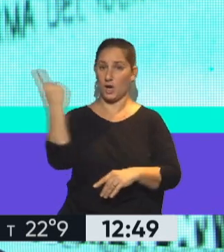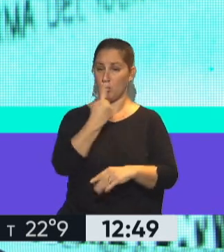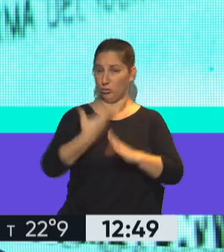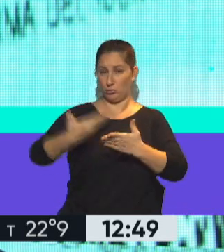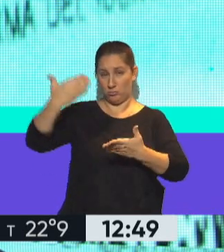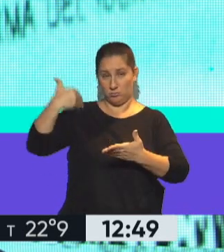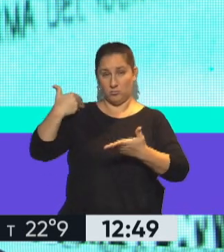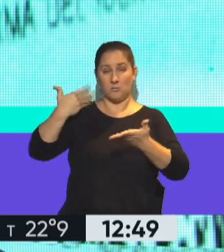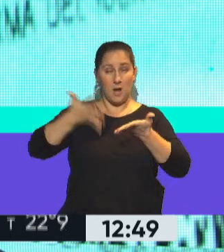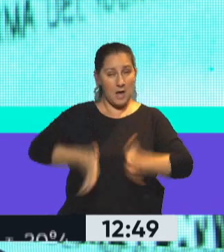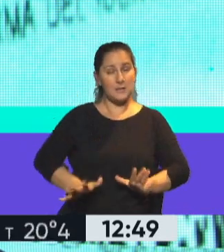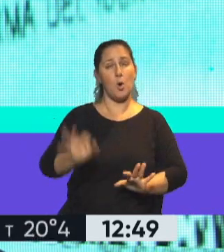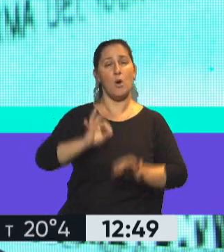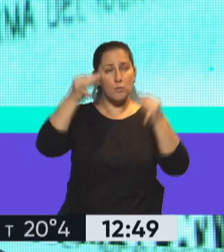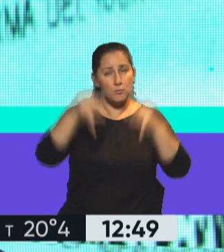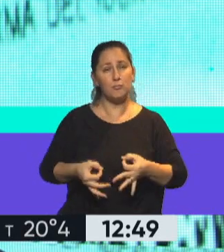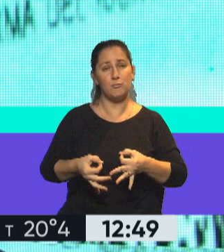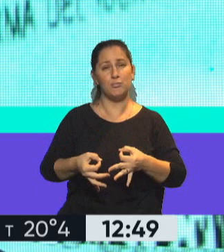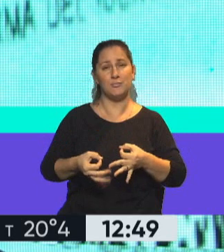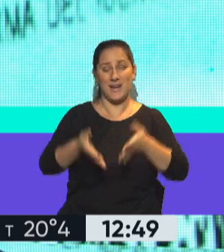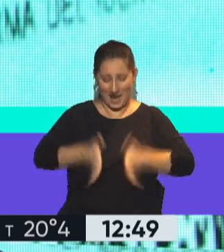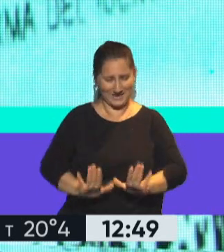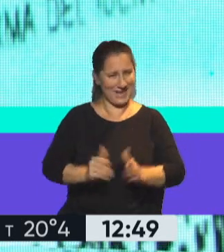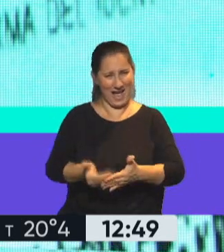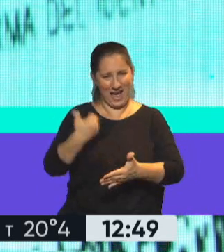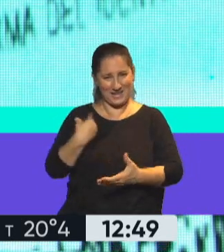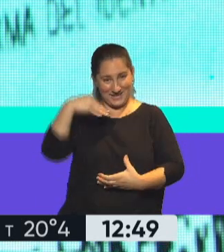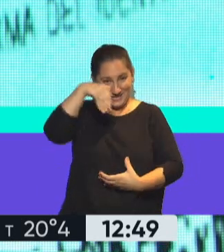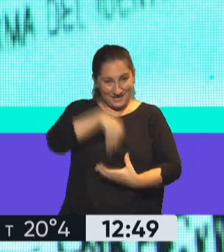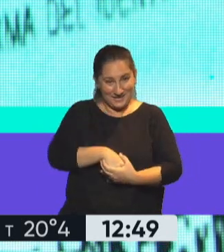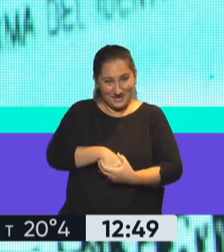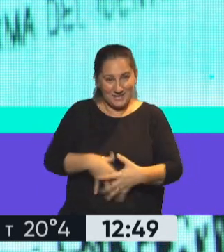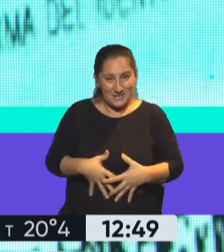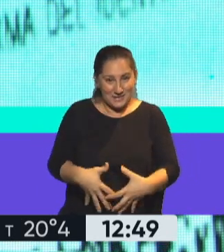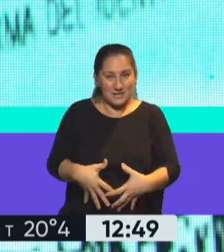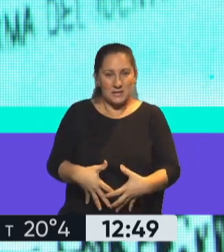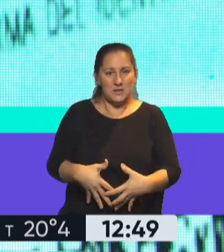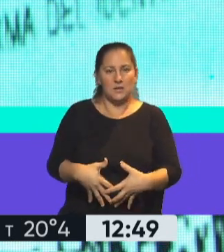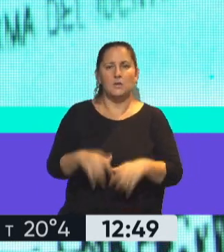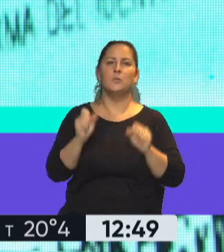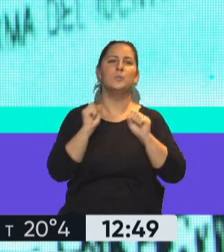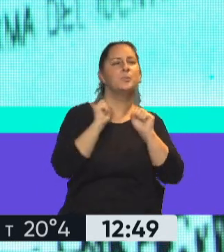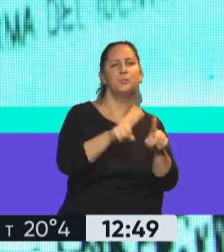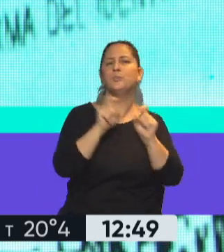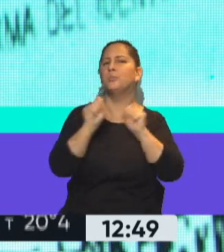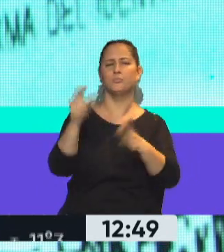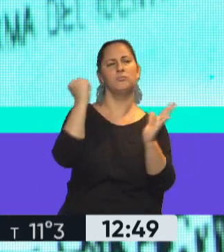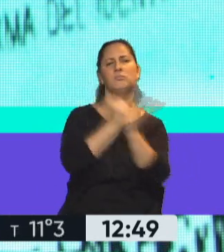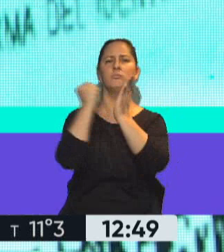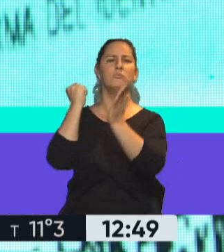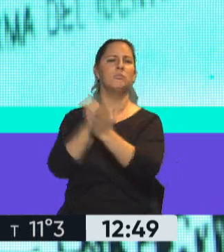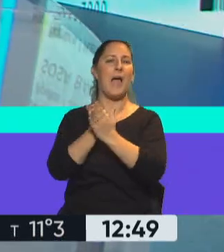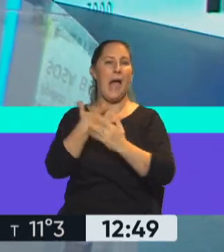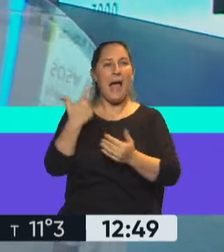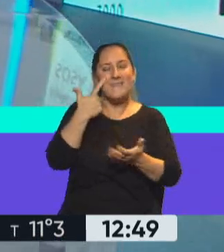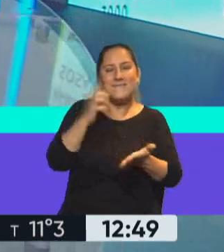en realidad mejor dicho, desde antes incluso de nacer, desde que estamos en la panza, se nos asignan algunas cuestiones, se generan